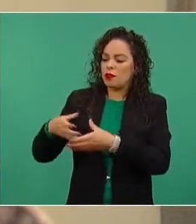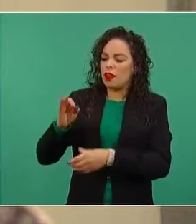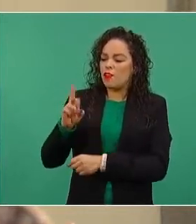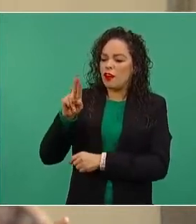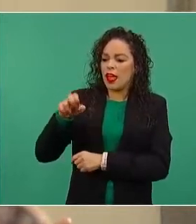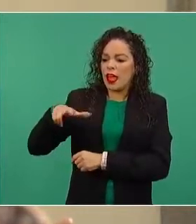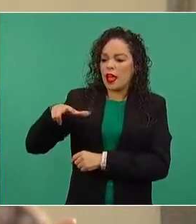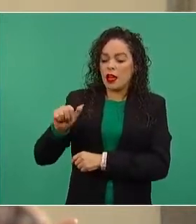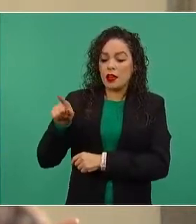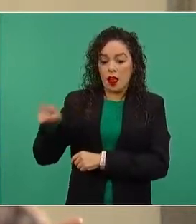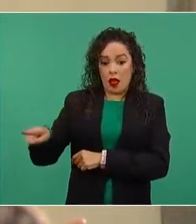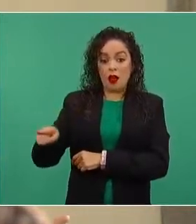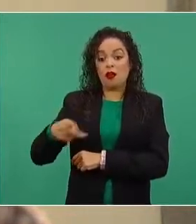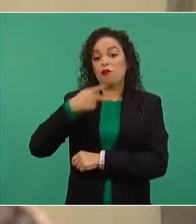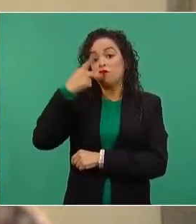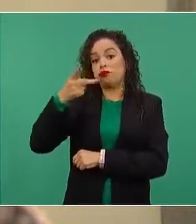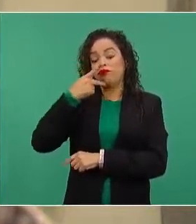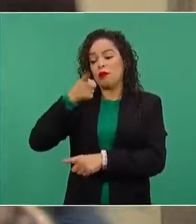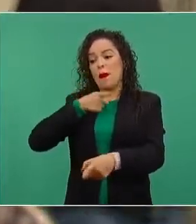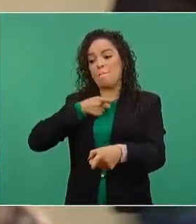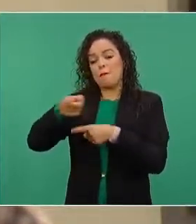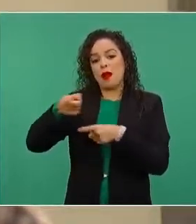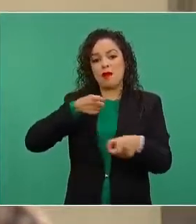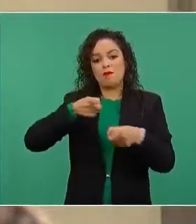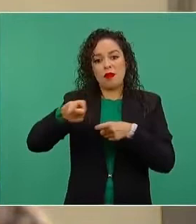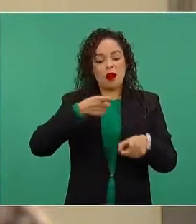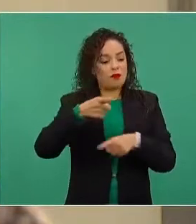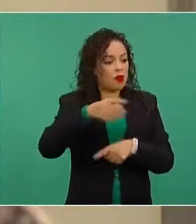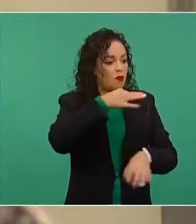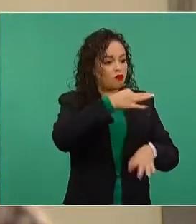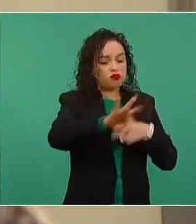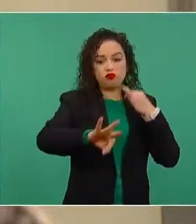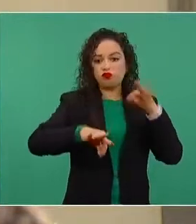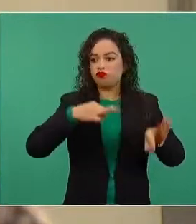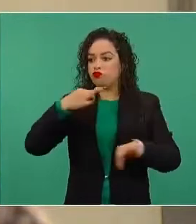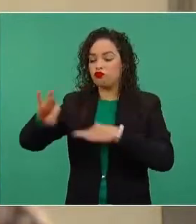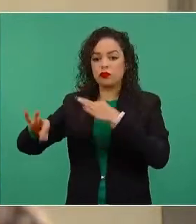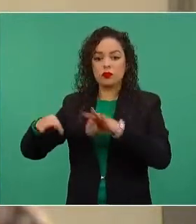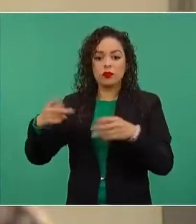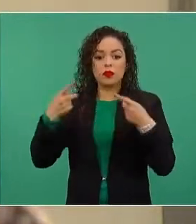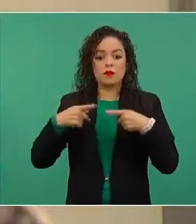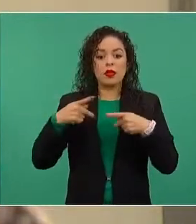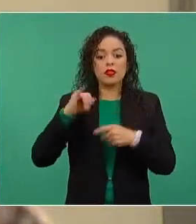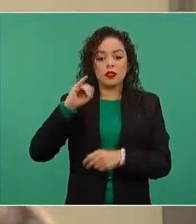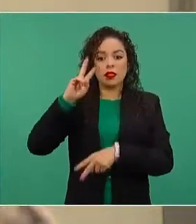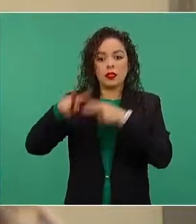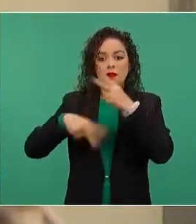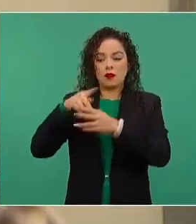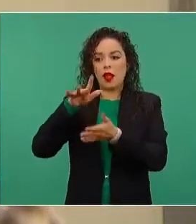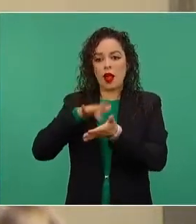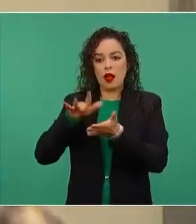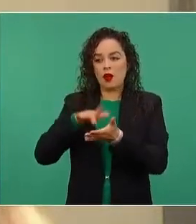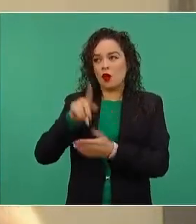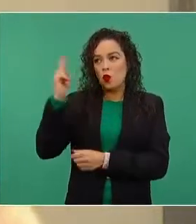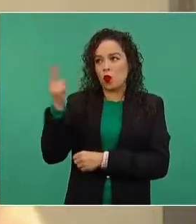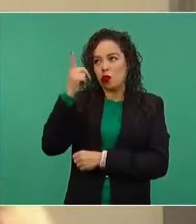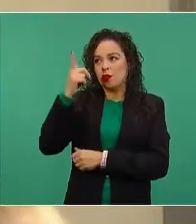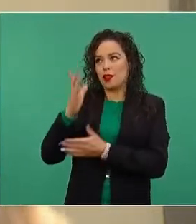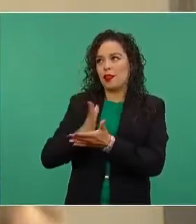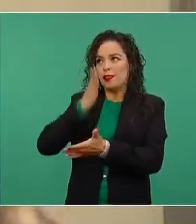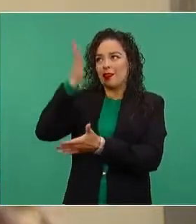agredieron verbalmente a los compañeros que apoyaron su presencia en la ONU,